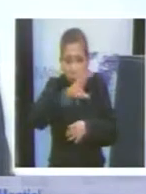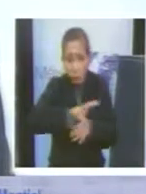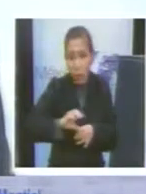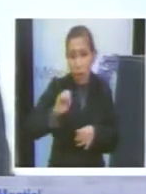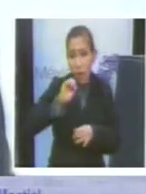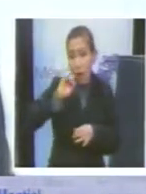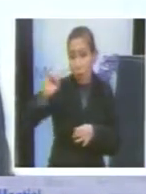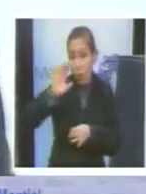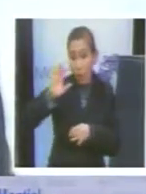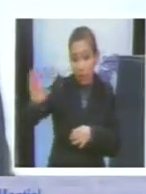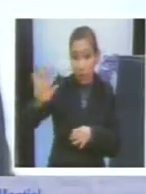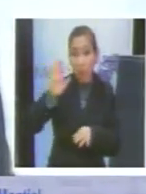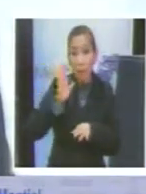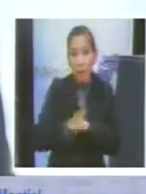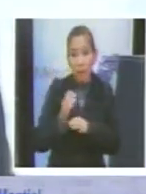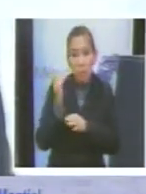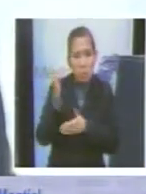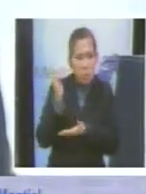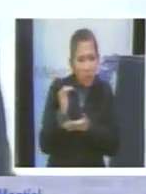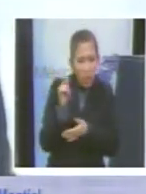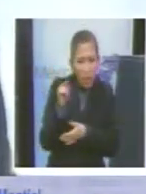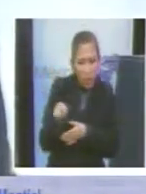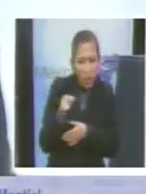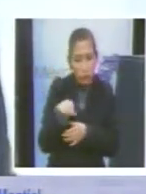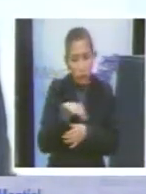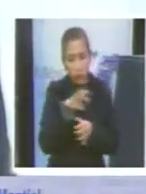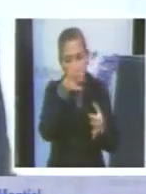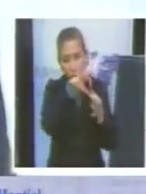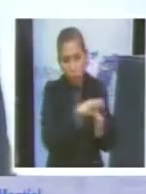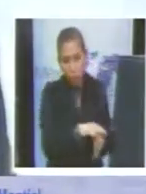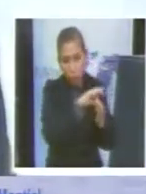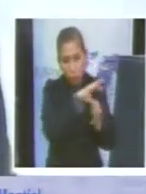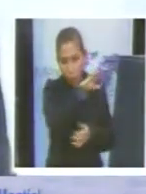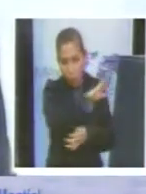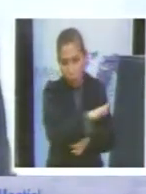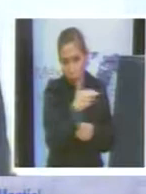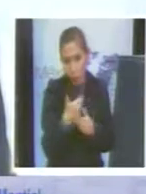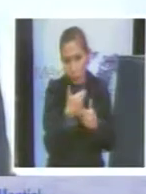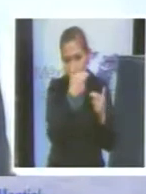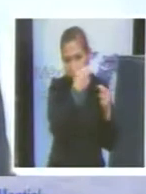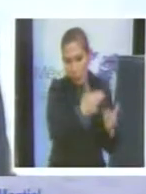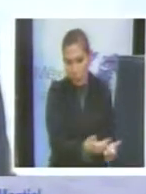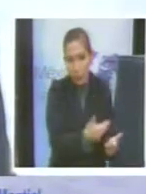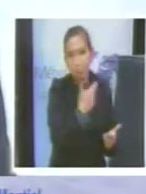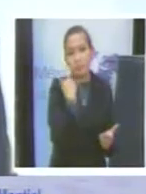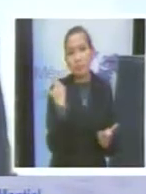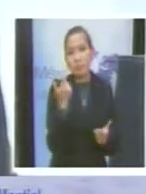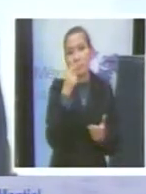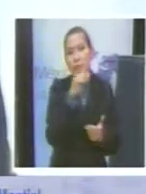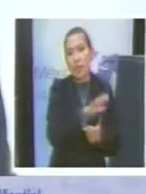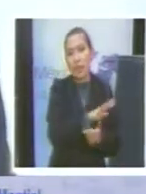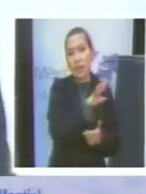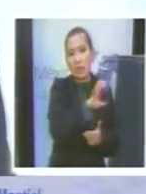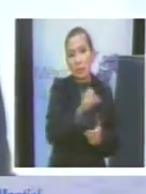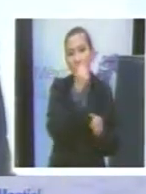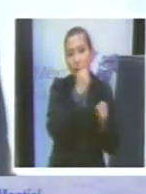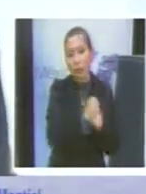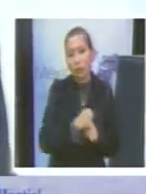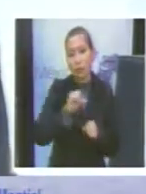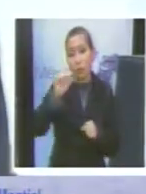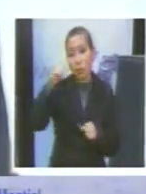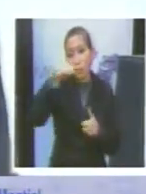Oriente es mucho menor a la que nos vincula con nuestra herencia pentacentenaria al otro lado del